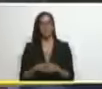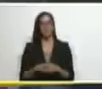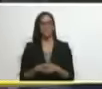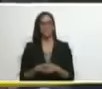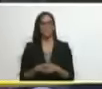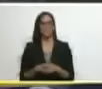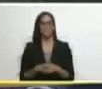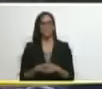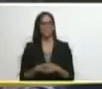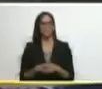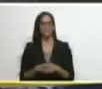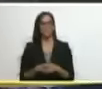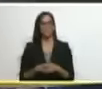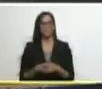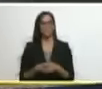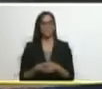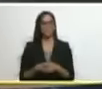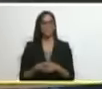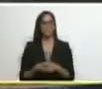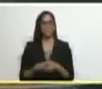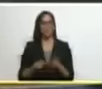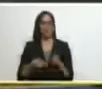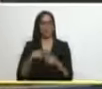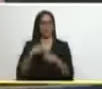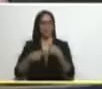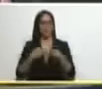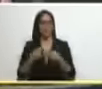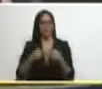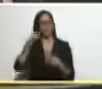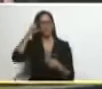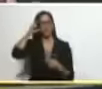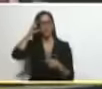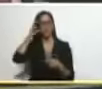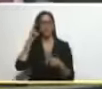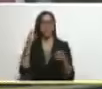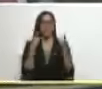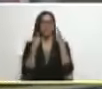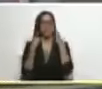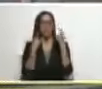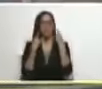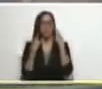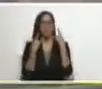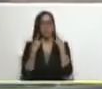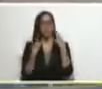que en los próximos días serán activados,